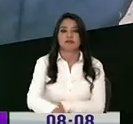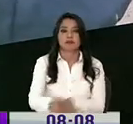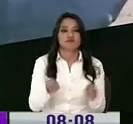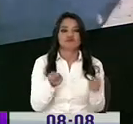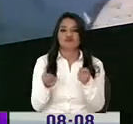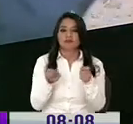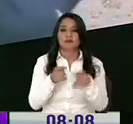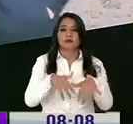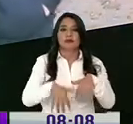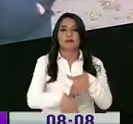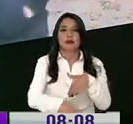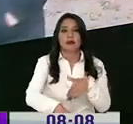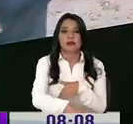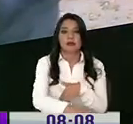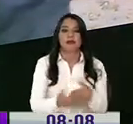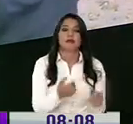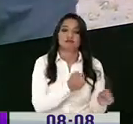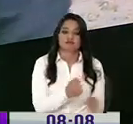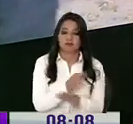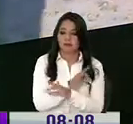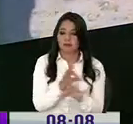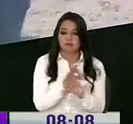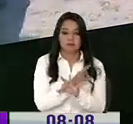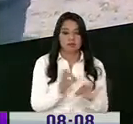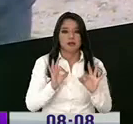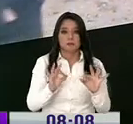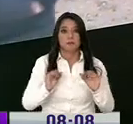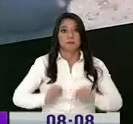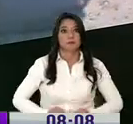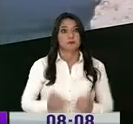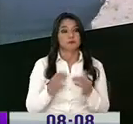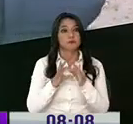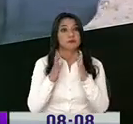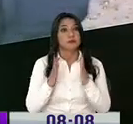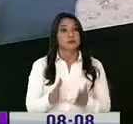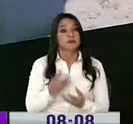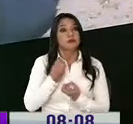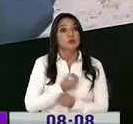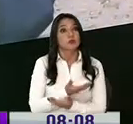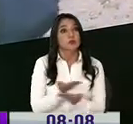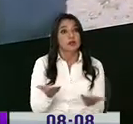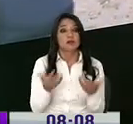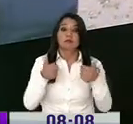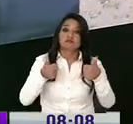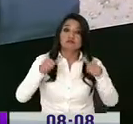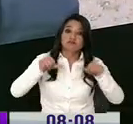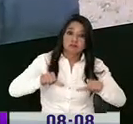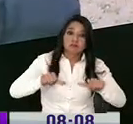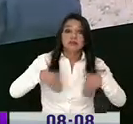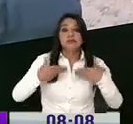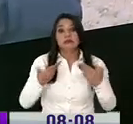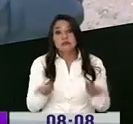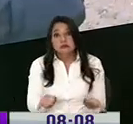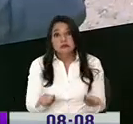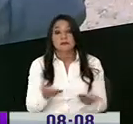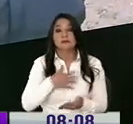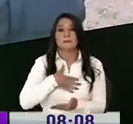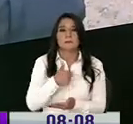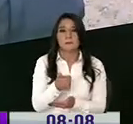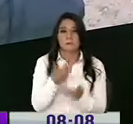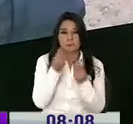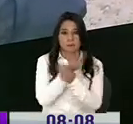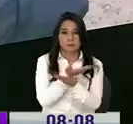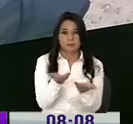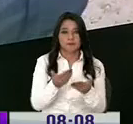la quebrada y ejecutar mingas de limpieza. Vamos con Sofía, que nos cuente, se lo hizo, cómo está la situación. Adelante, a